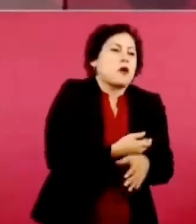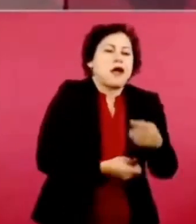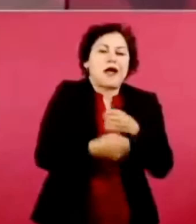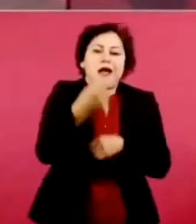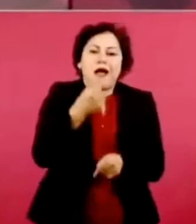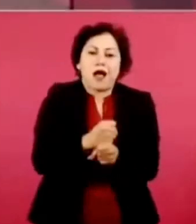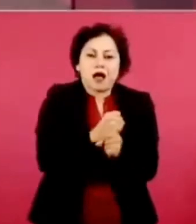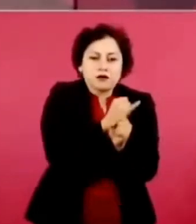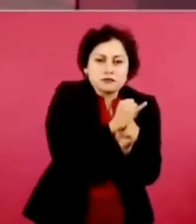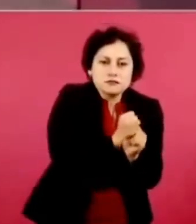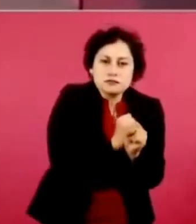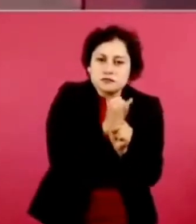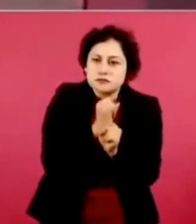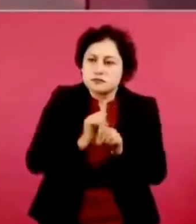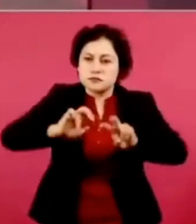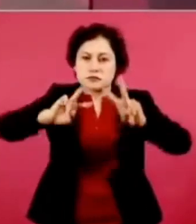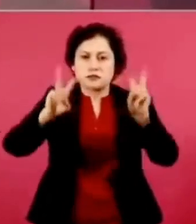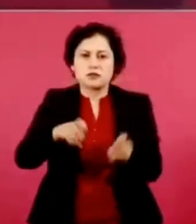eso.